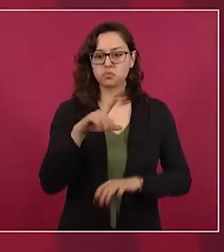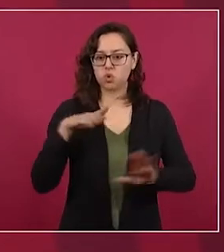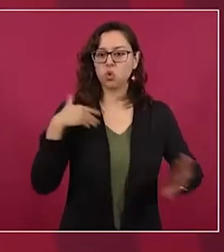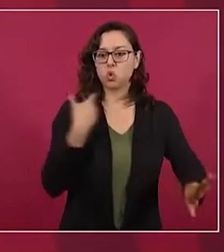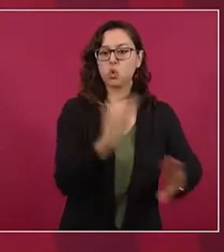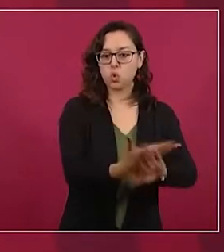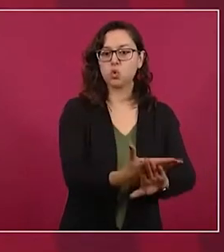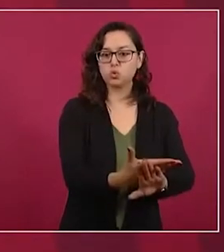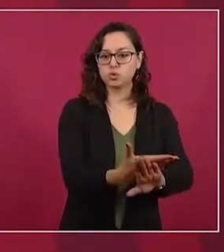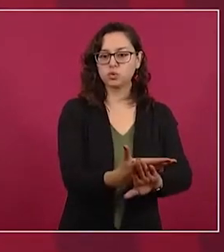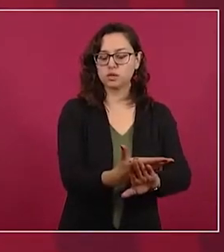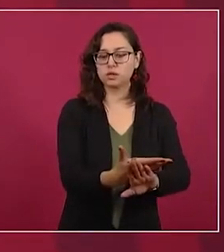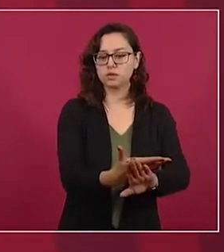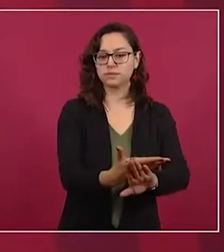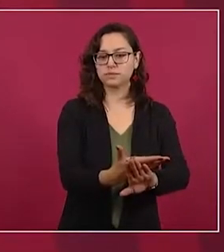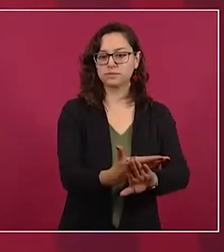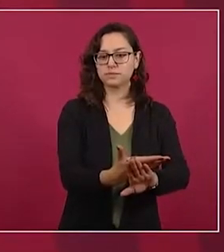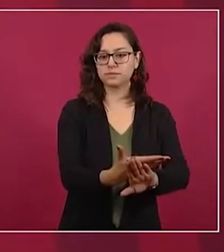jurídicamente.